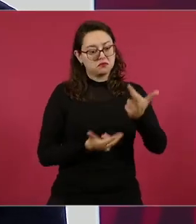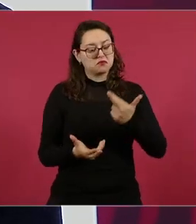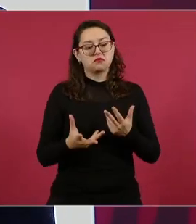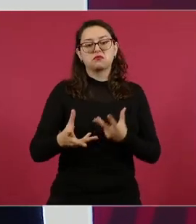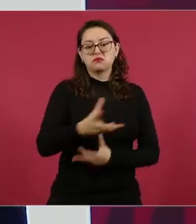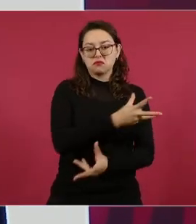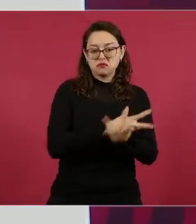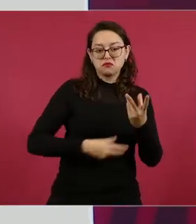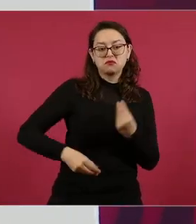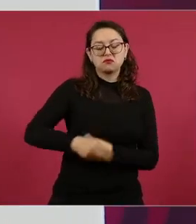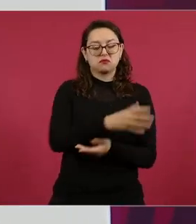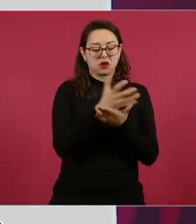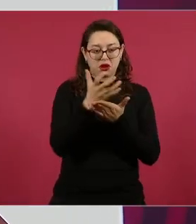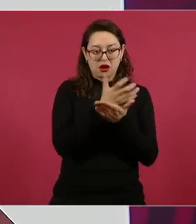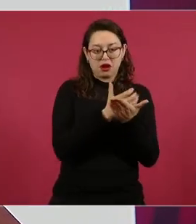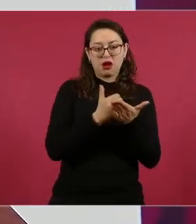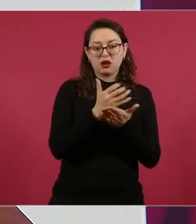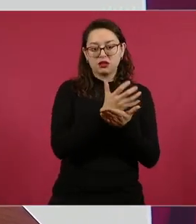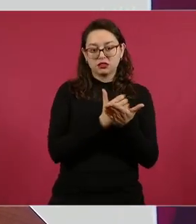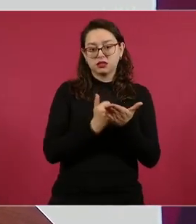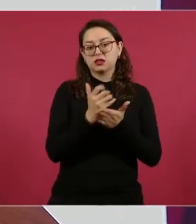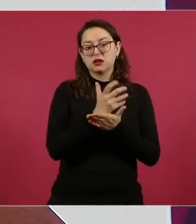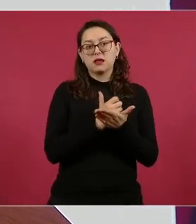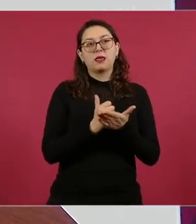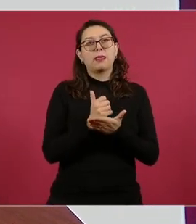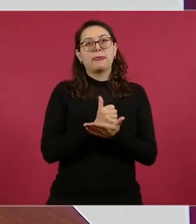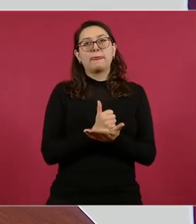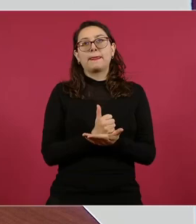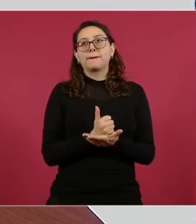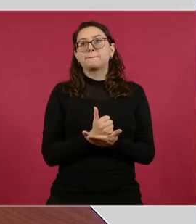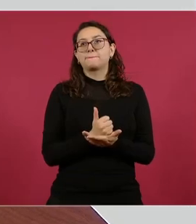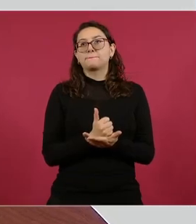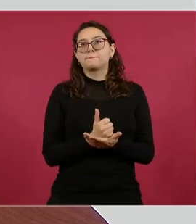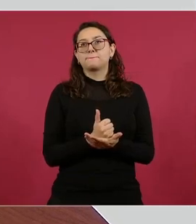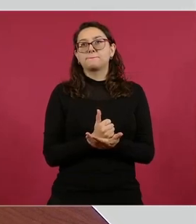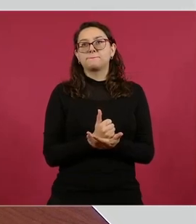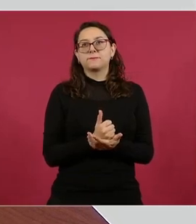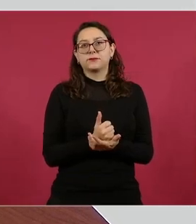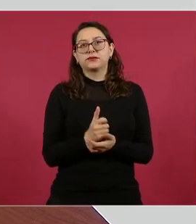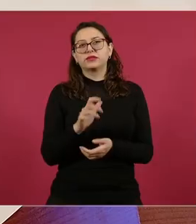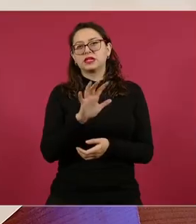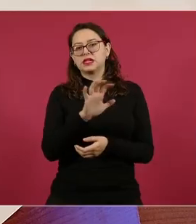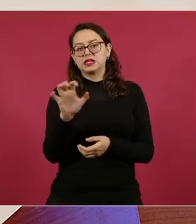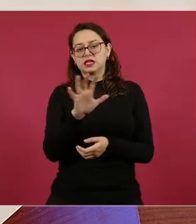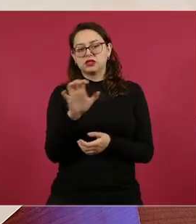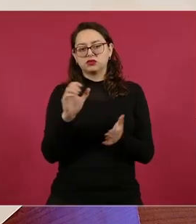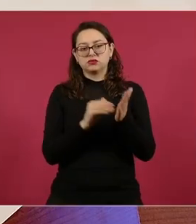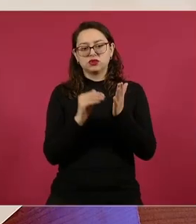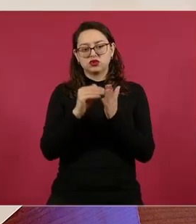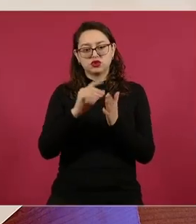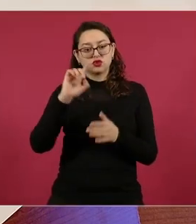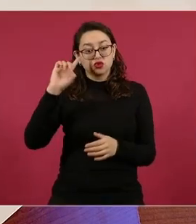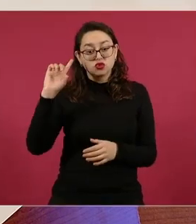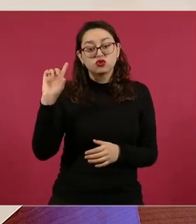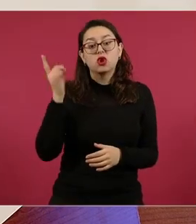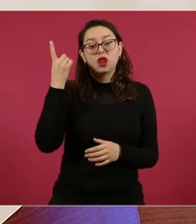Esa refinería tiene una utilidad ahora de 500 millones de dólares.